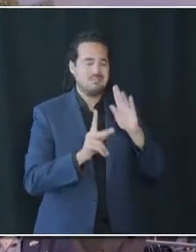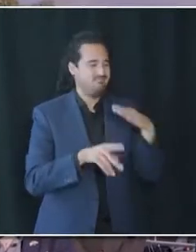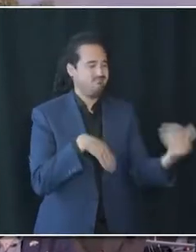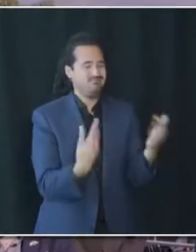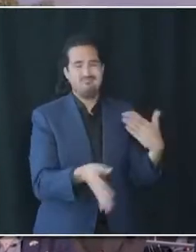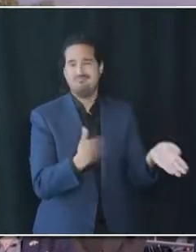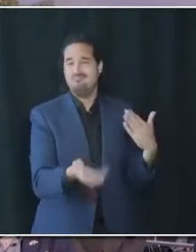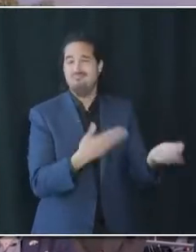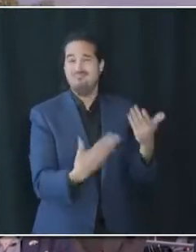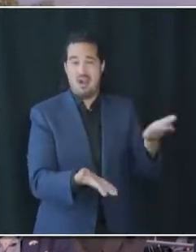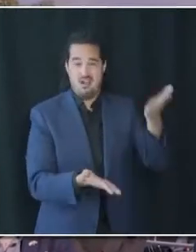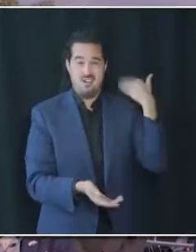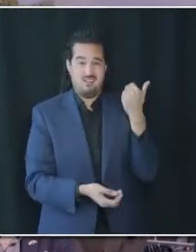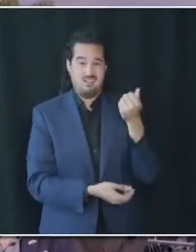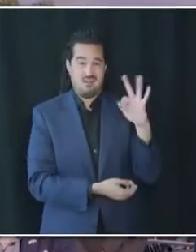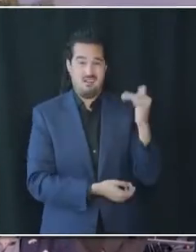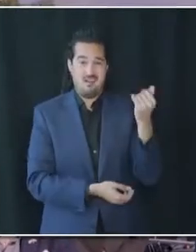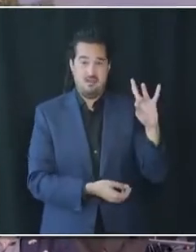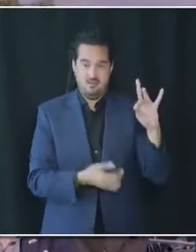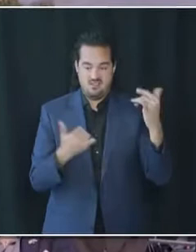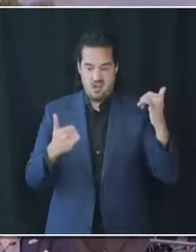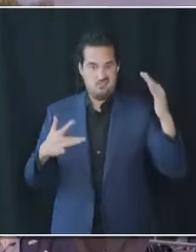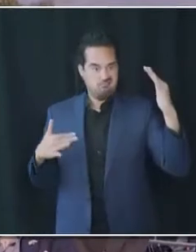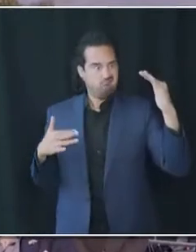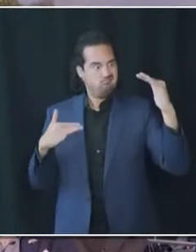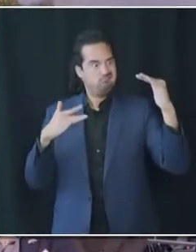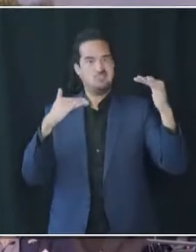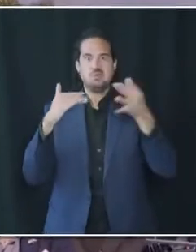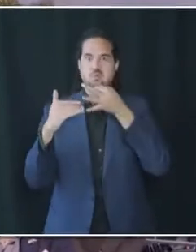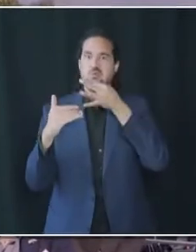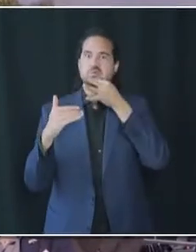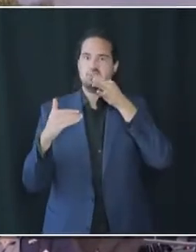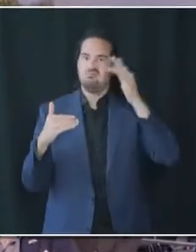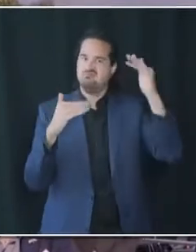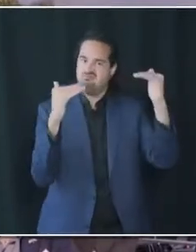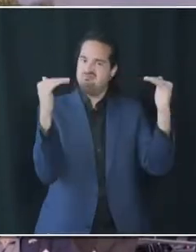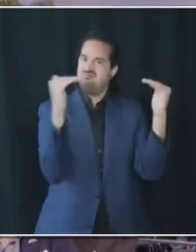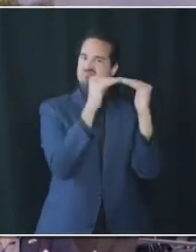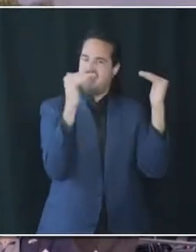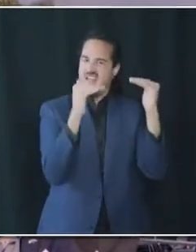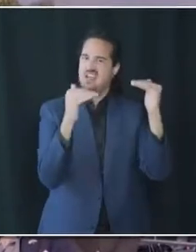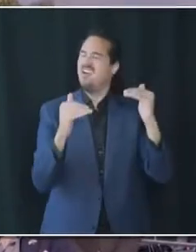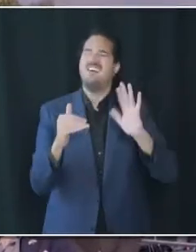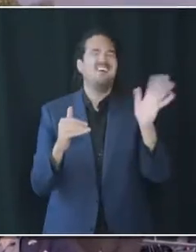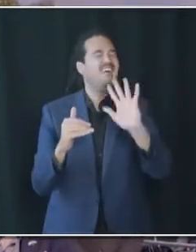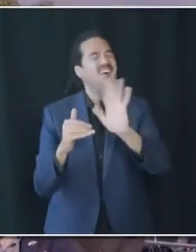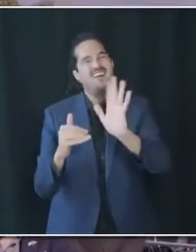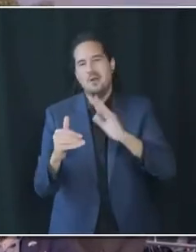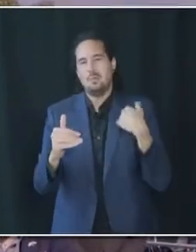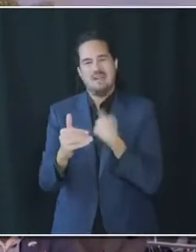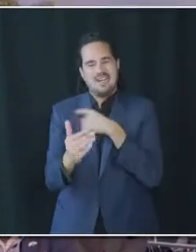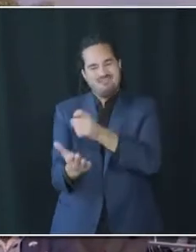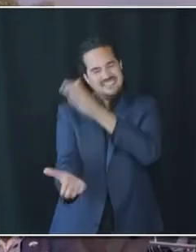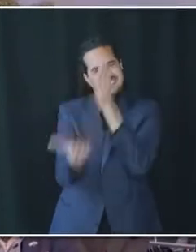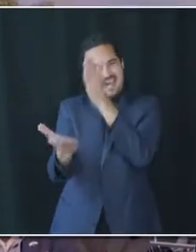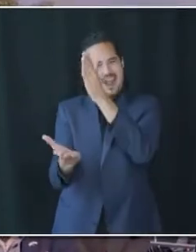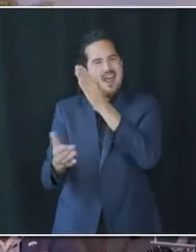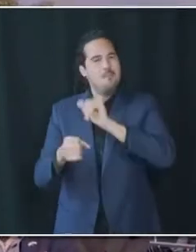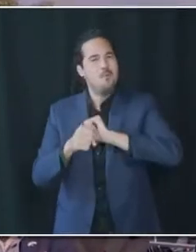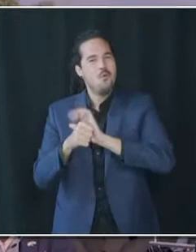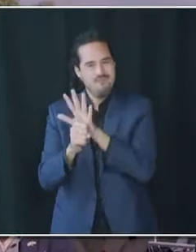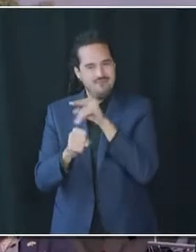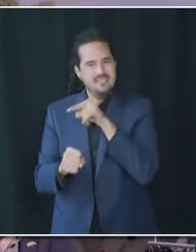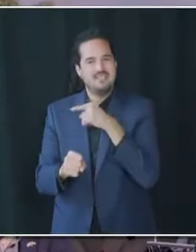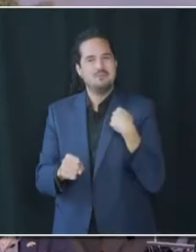este tipo de sociedad que se ha creado gracias a la administración de bain y del liderazgo de que ha venido aquí en el estado